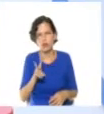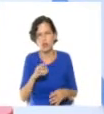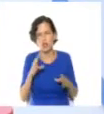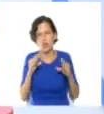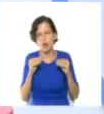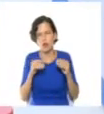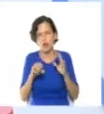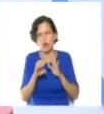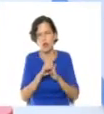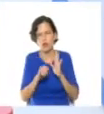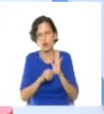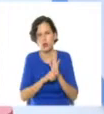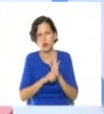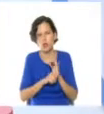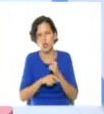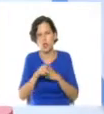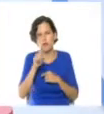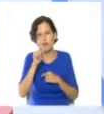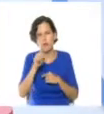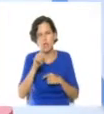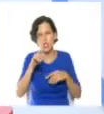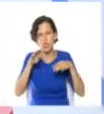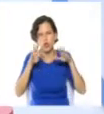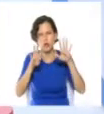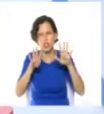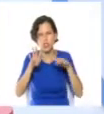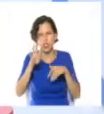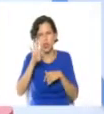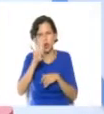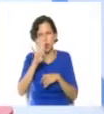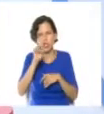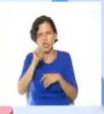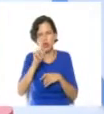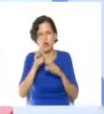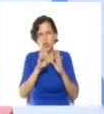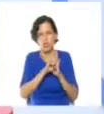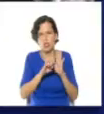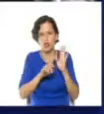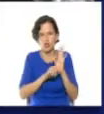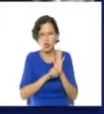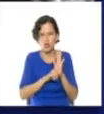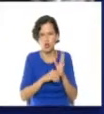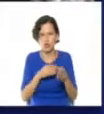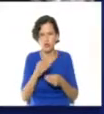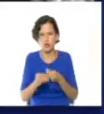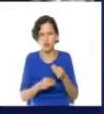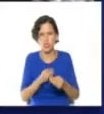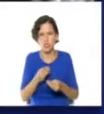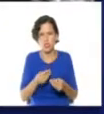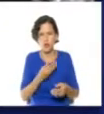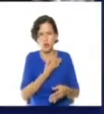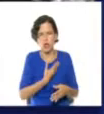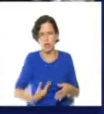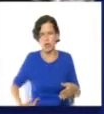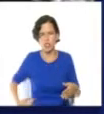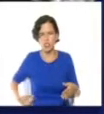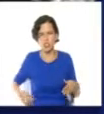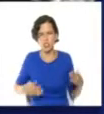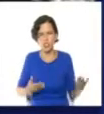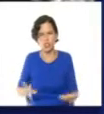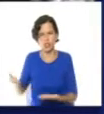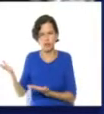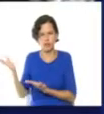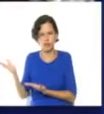la Constitución de 1941. En esta Constitución es promulgada por el presidente general de